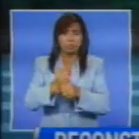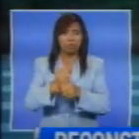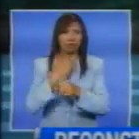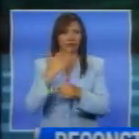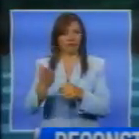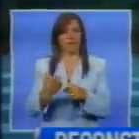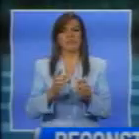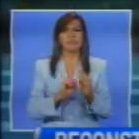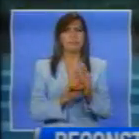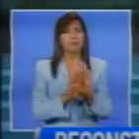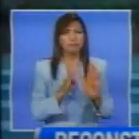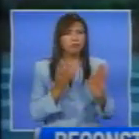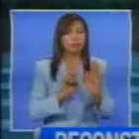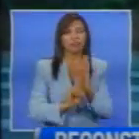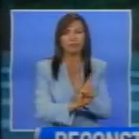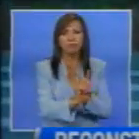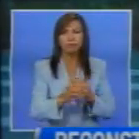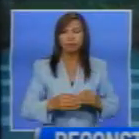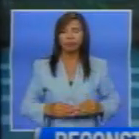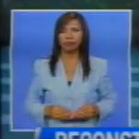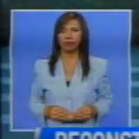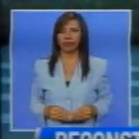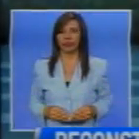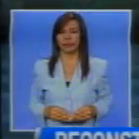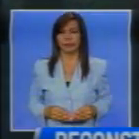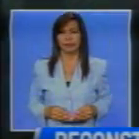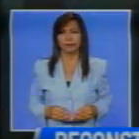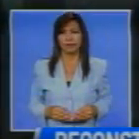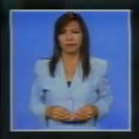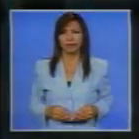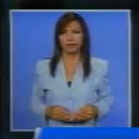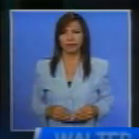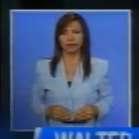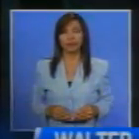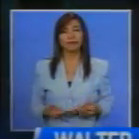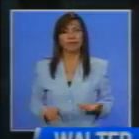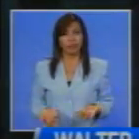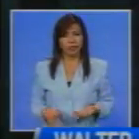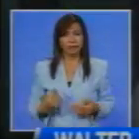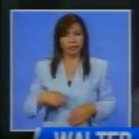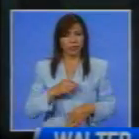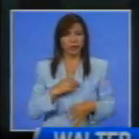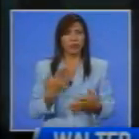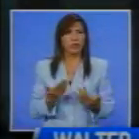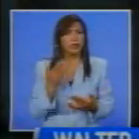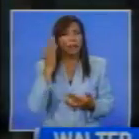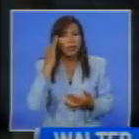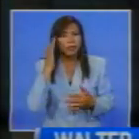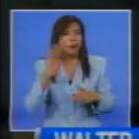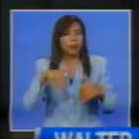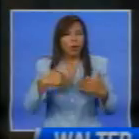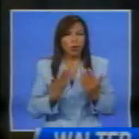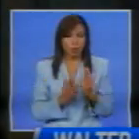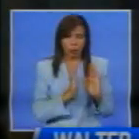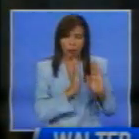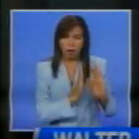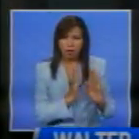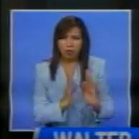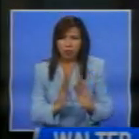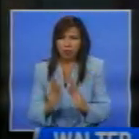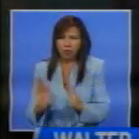en el centro carcelario. Y vamos a establecer efectivamente como parte de la actividad que realizaron ese